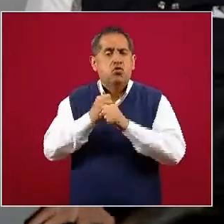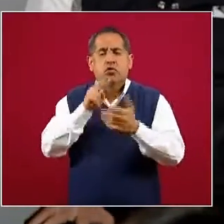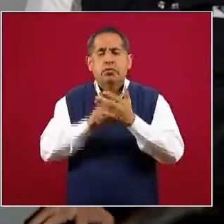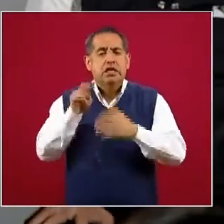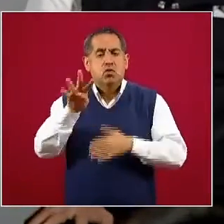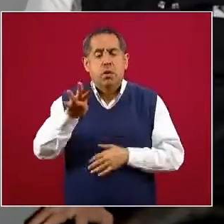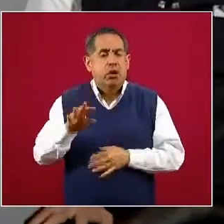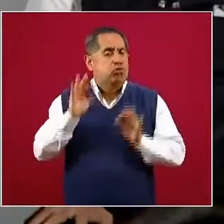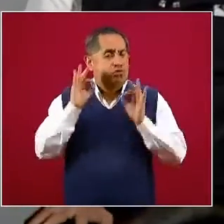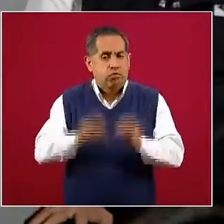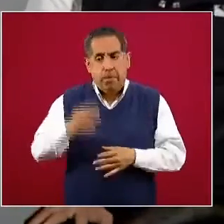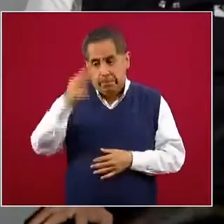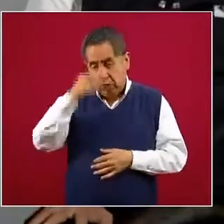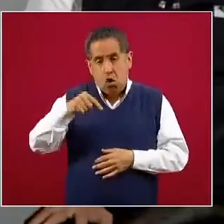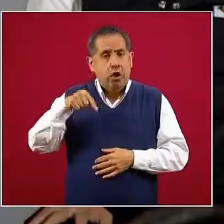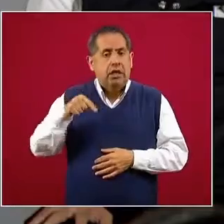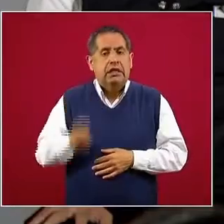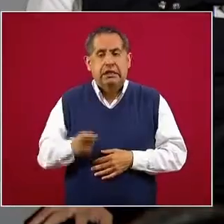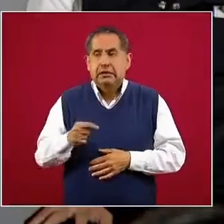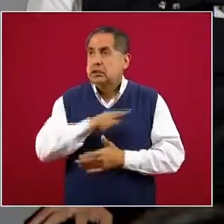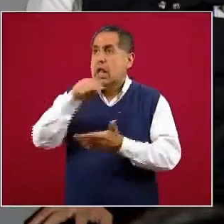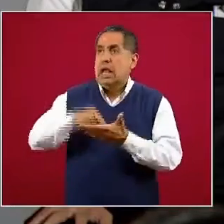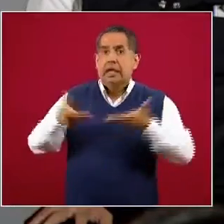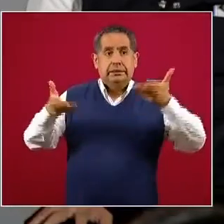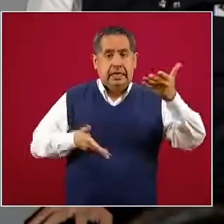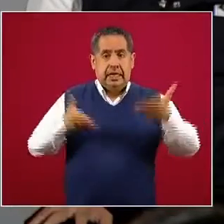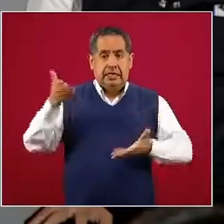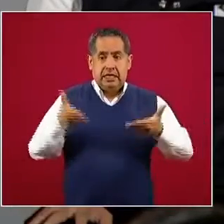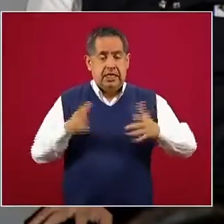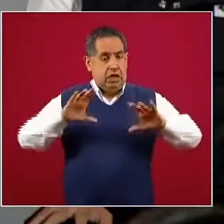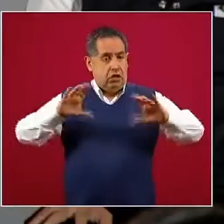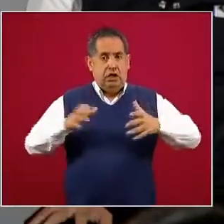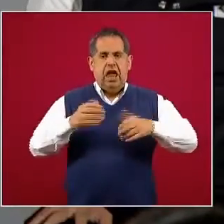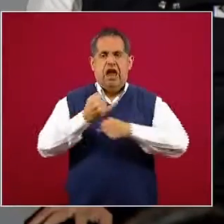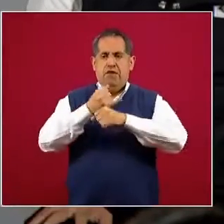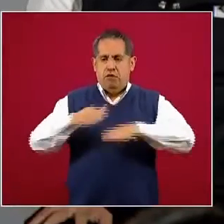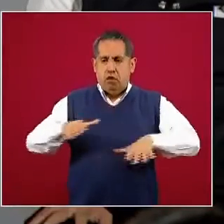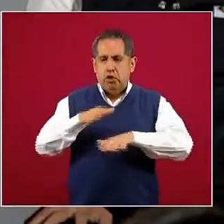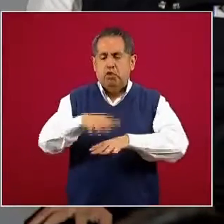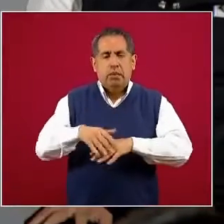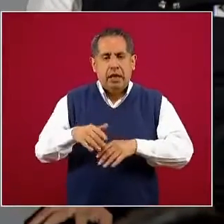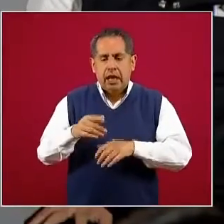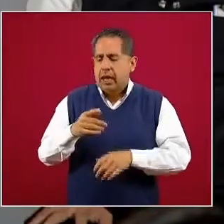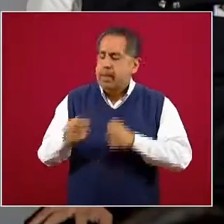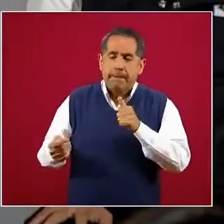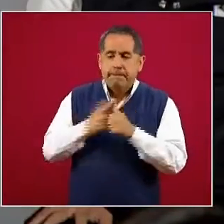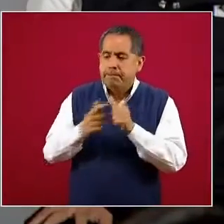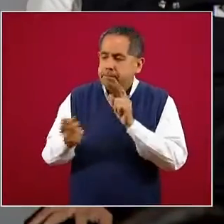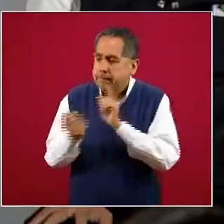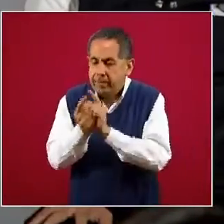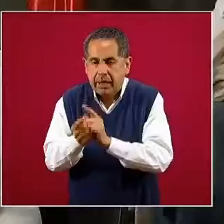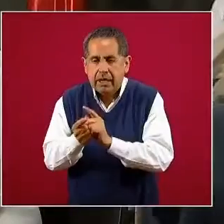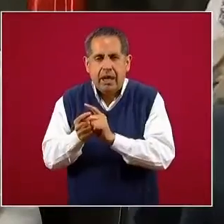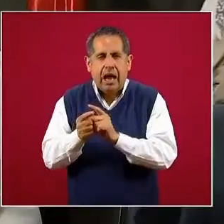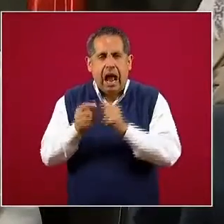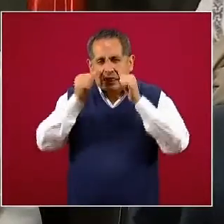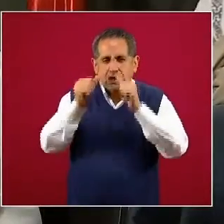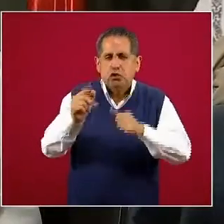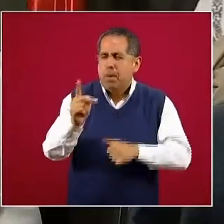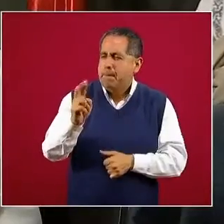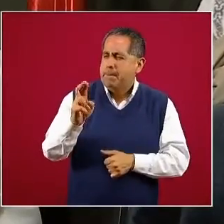y existe opiniones que enriquecen. Y otra cosa que también podemos aprender de ello es